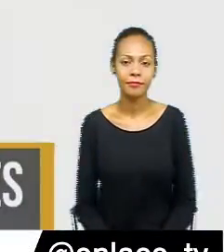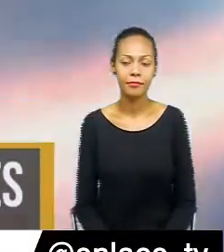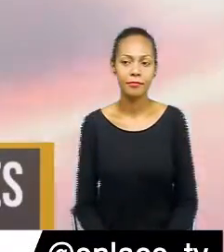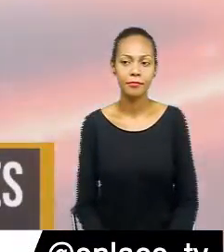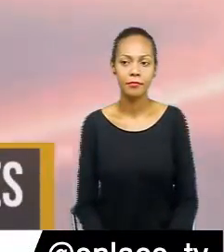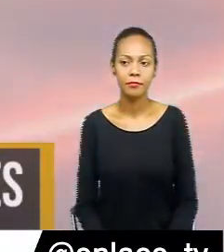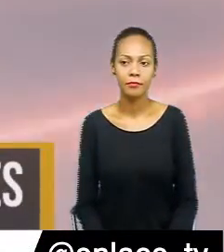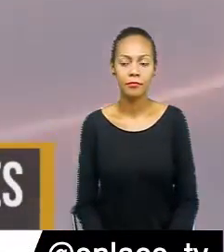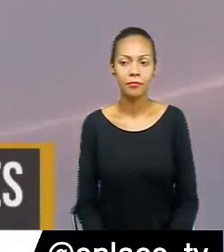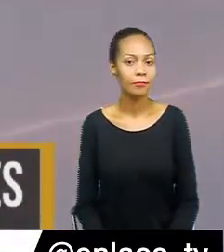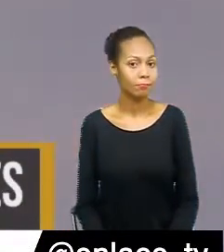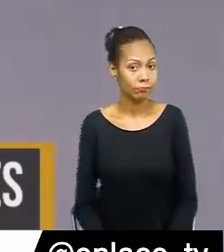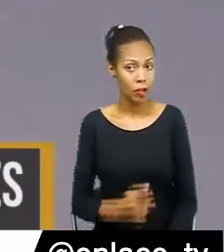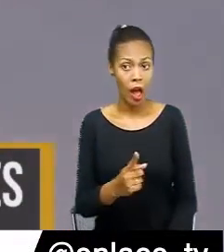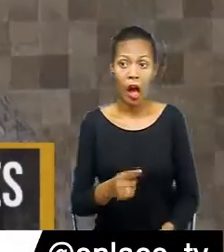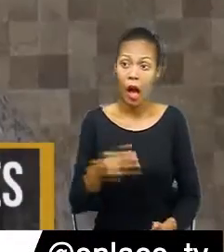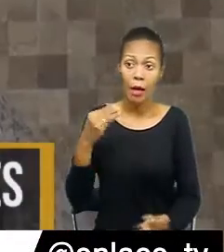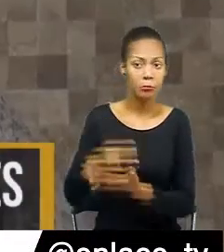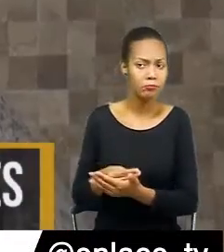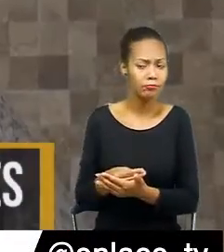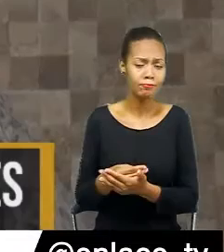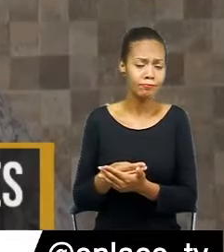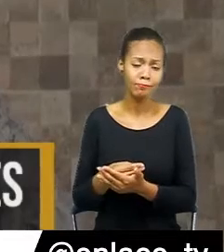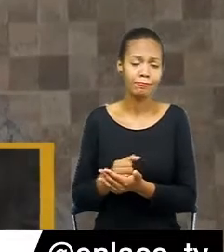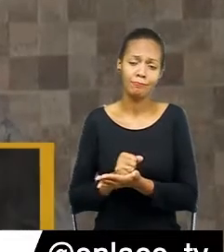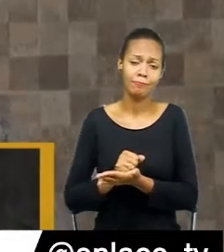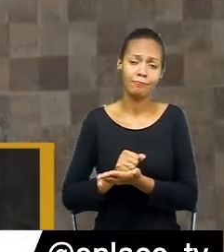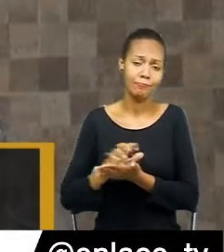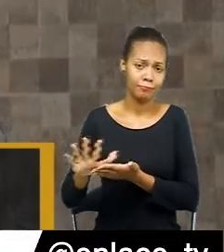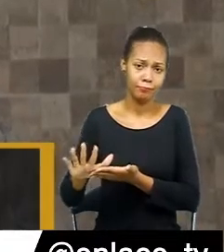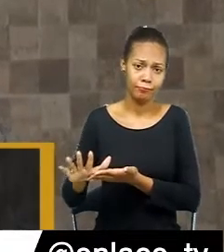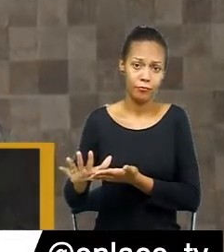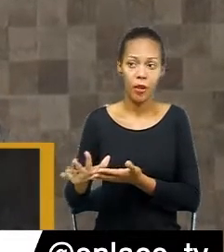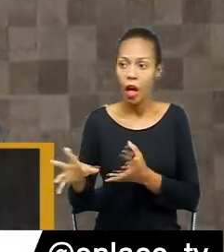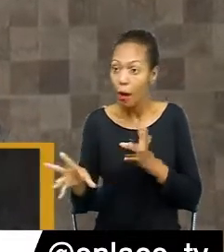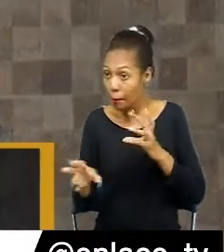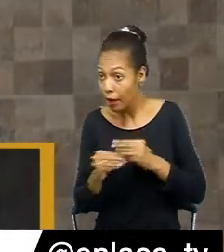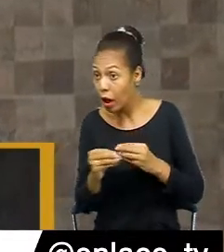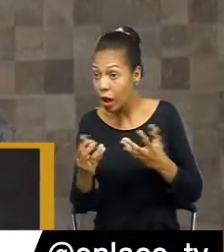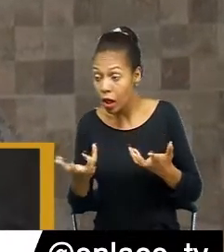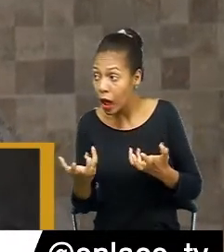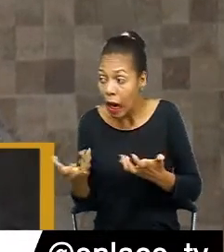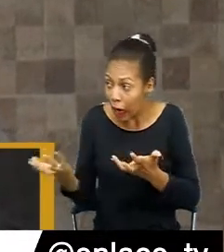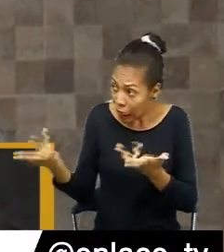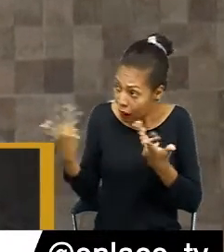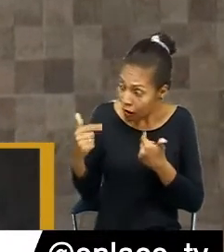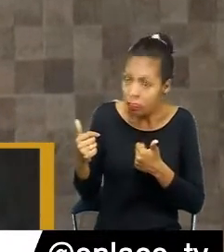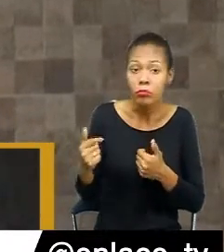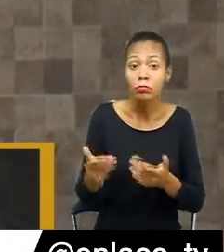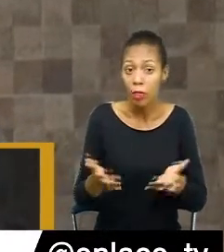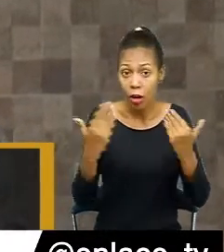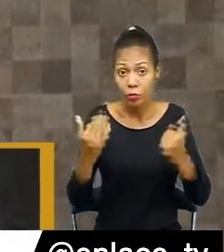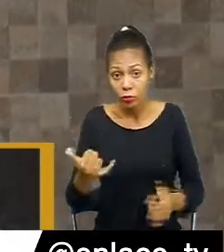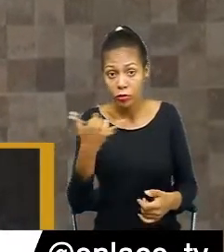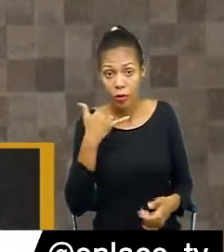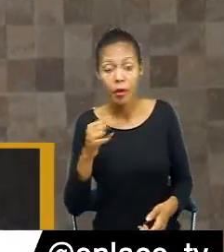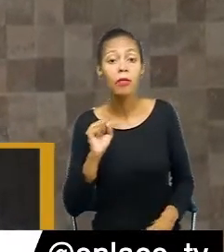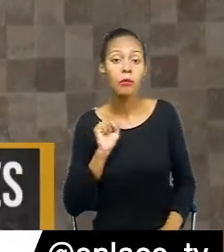Y es totalmente gratis. Los que quieran de pronto alguna información adicional o algo, se pueden comunicar conmigo al